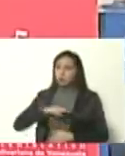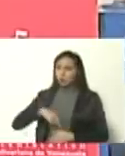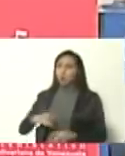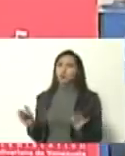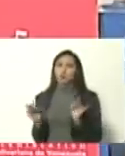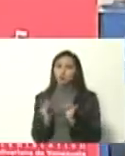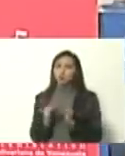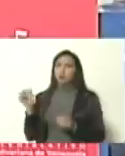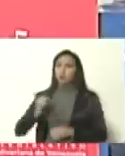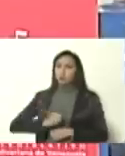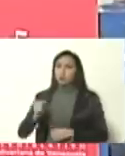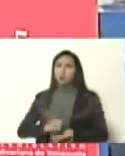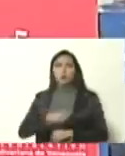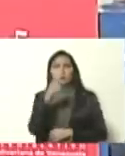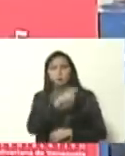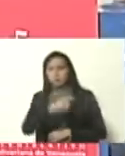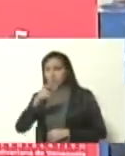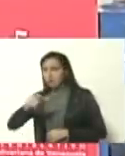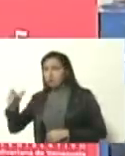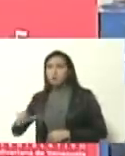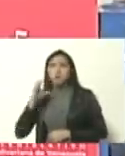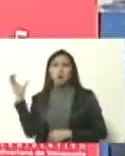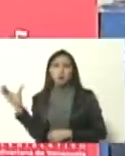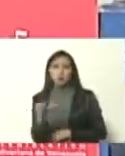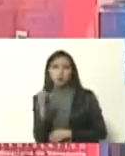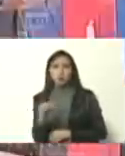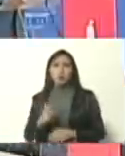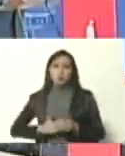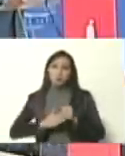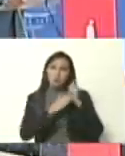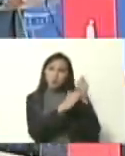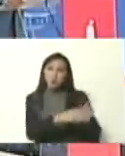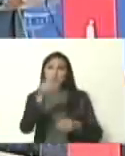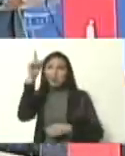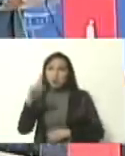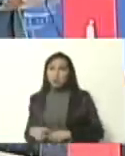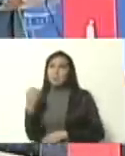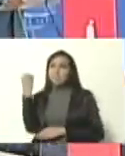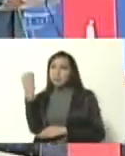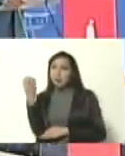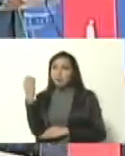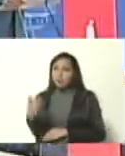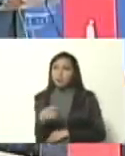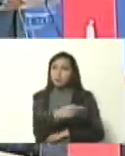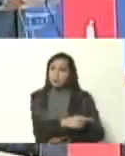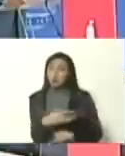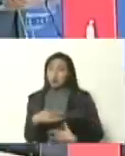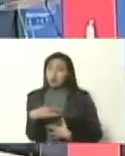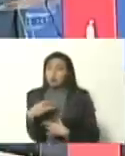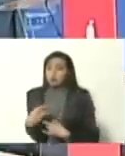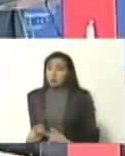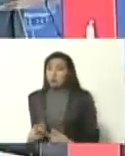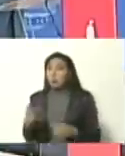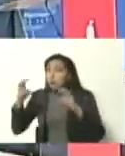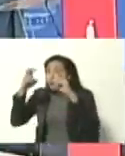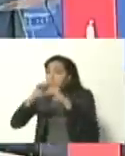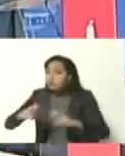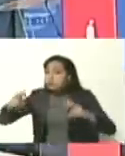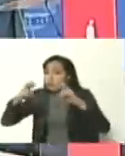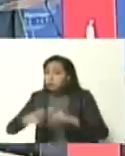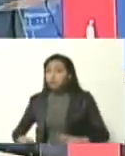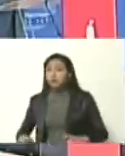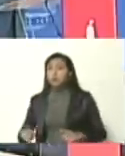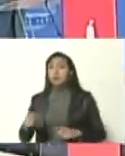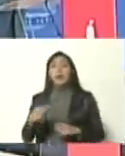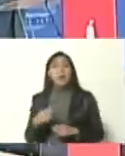contacto con activistas políticos colombianos y estamos en contacto con parlamentarios colombianos que están muy interesados en investigar no solamente estos